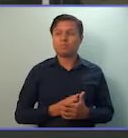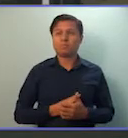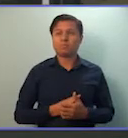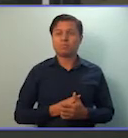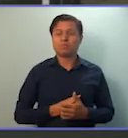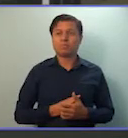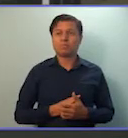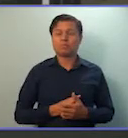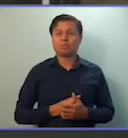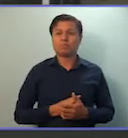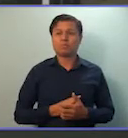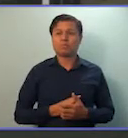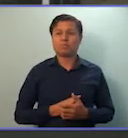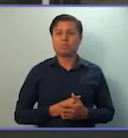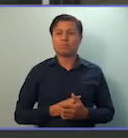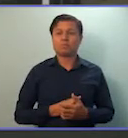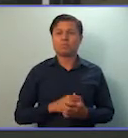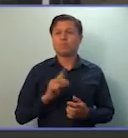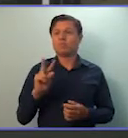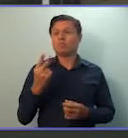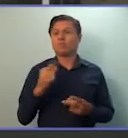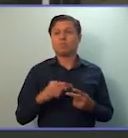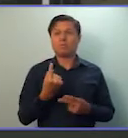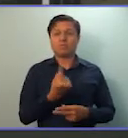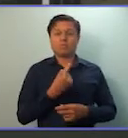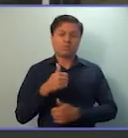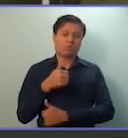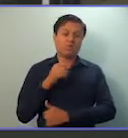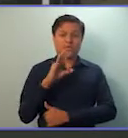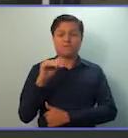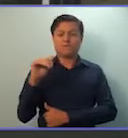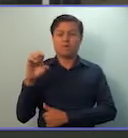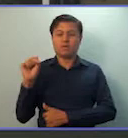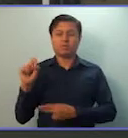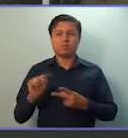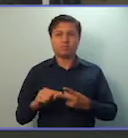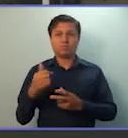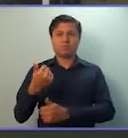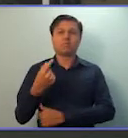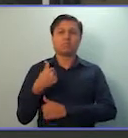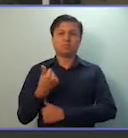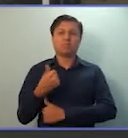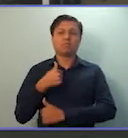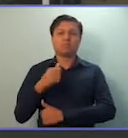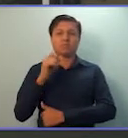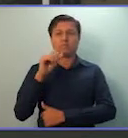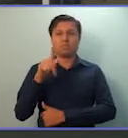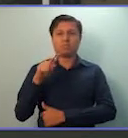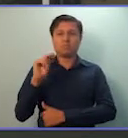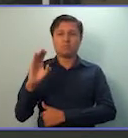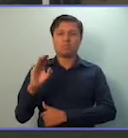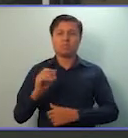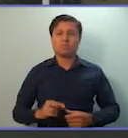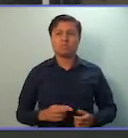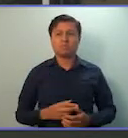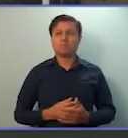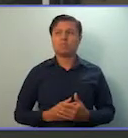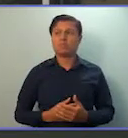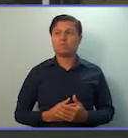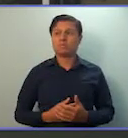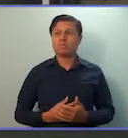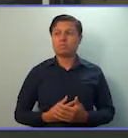las personas que desean de la puedes armada está la policía nacional civil de los